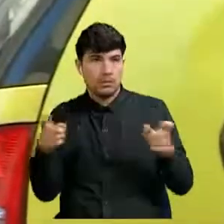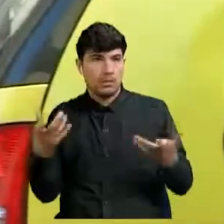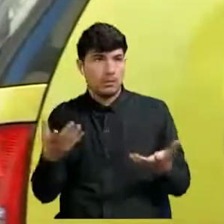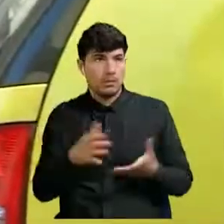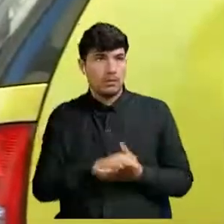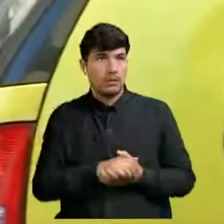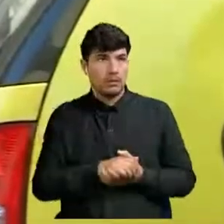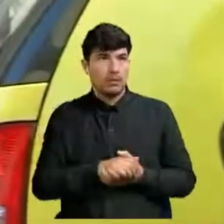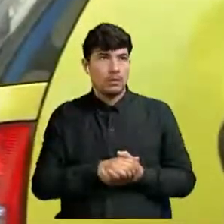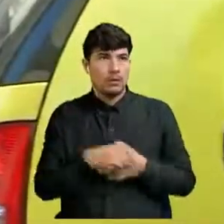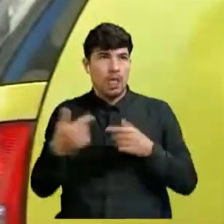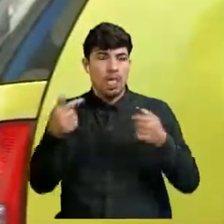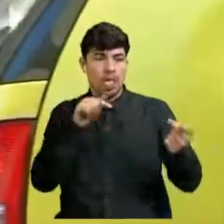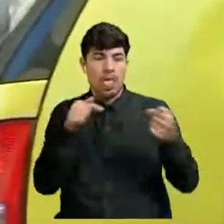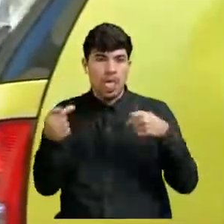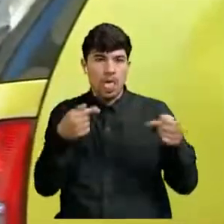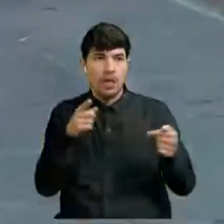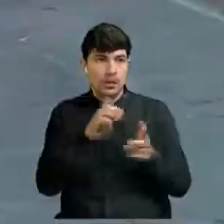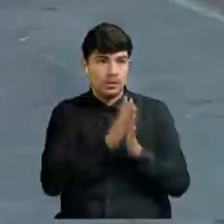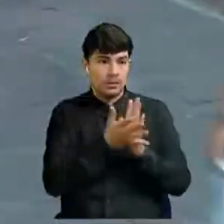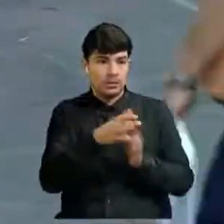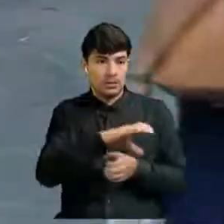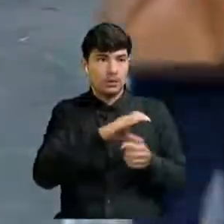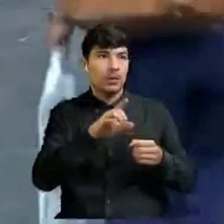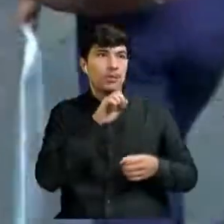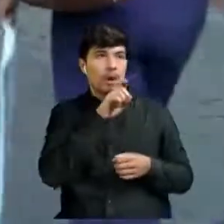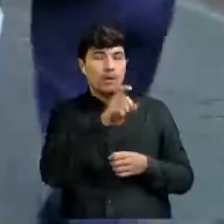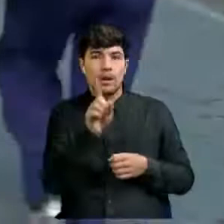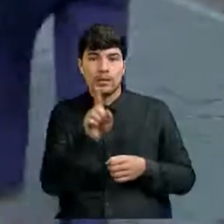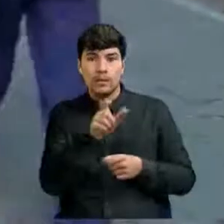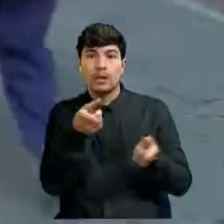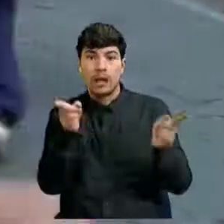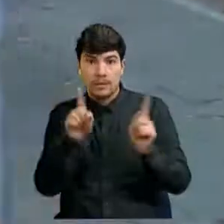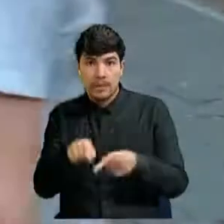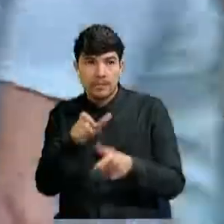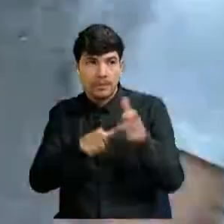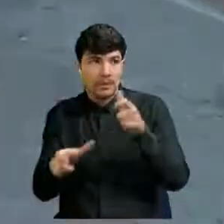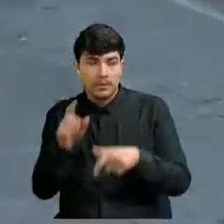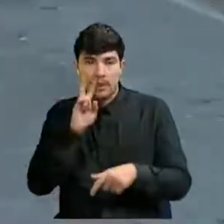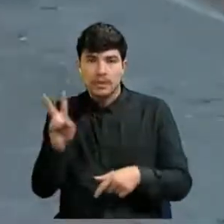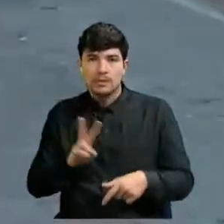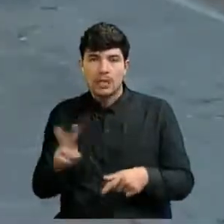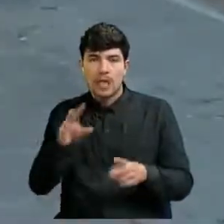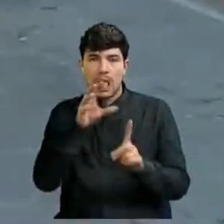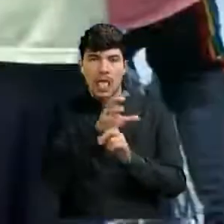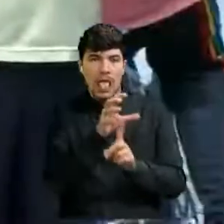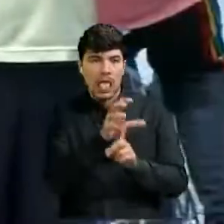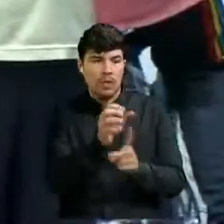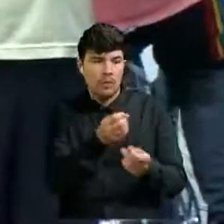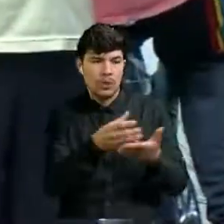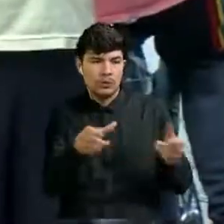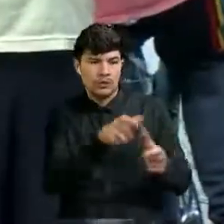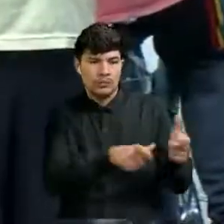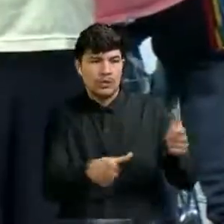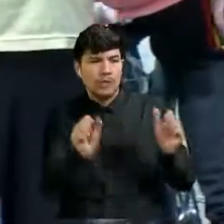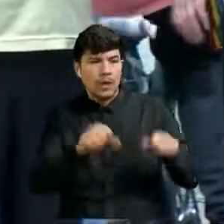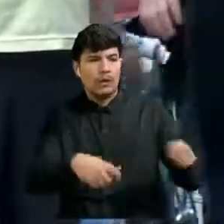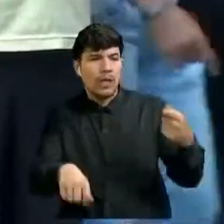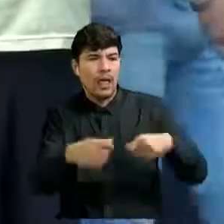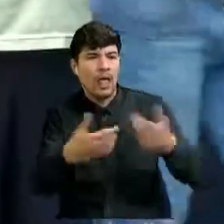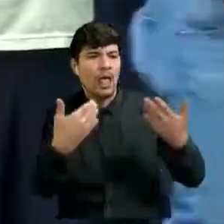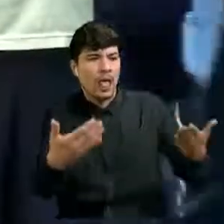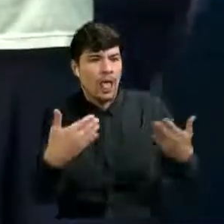disputan la invasión del centro de bucaramanga los venezolanos estarían acosando a los transeúntes para vender sus productos